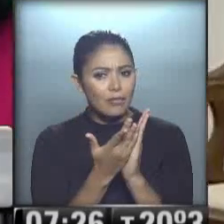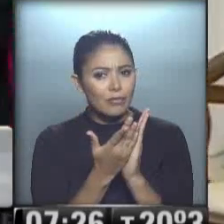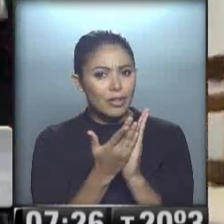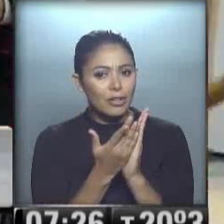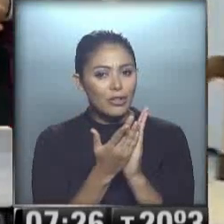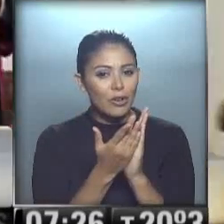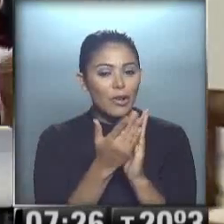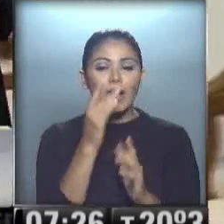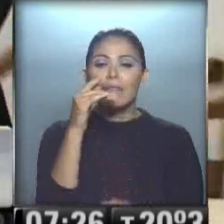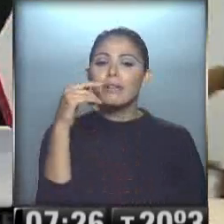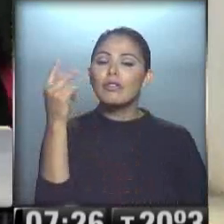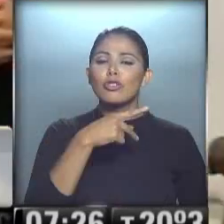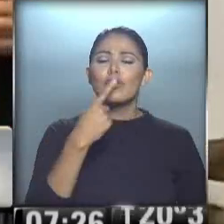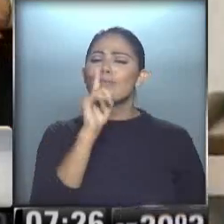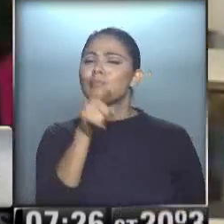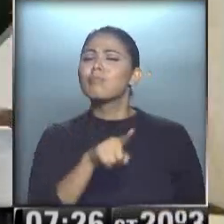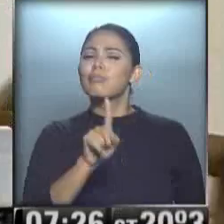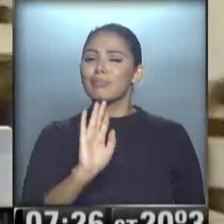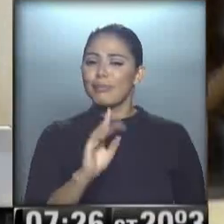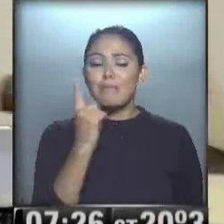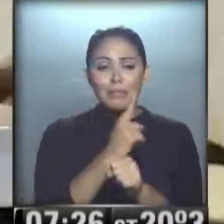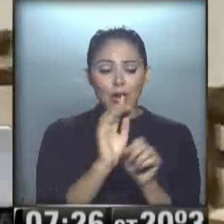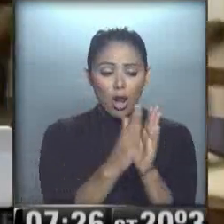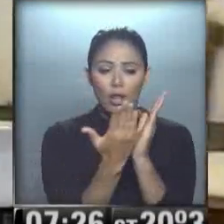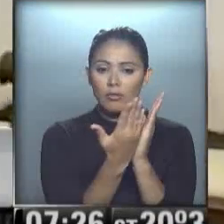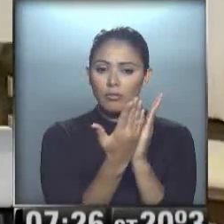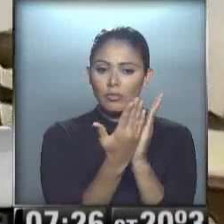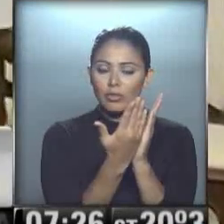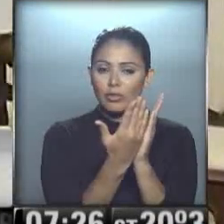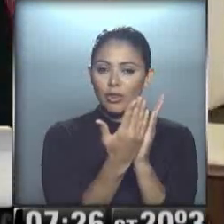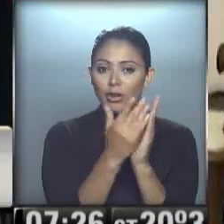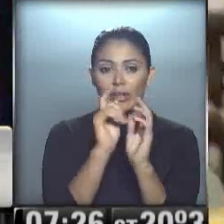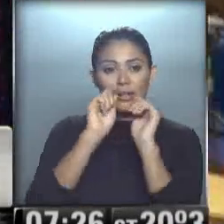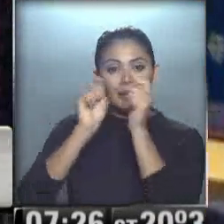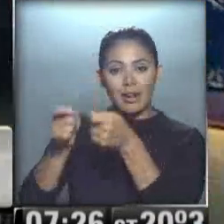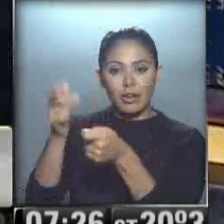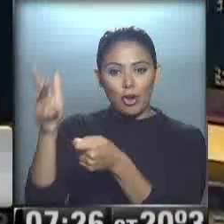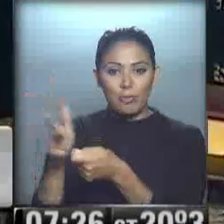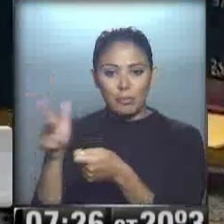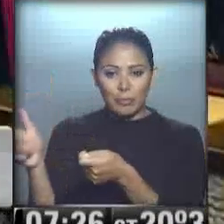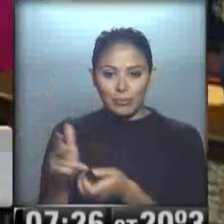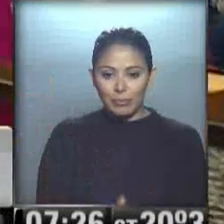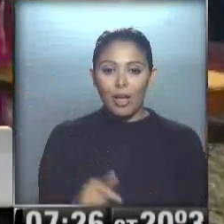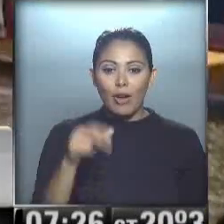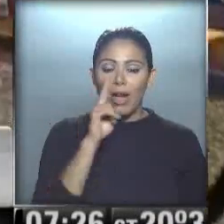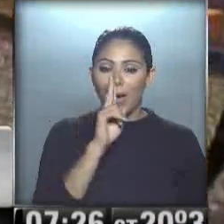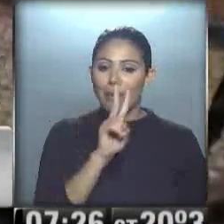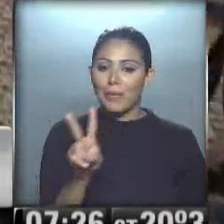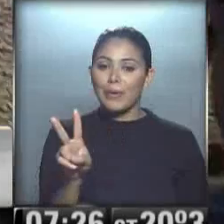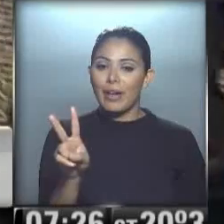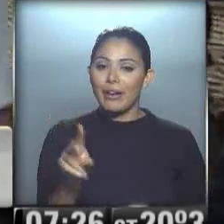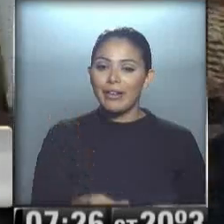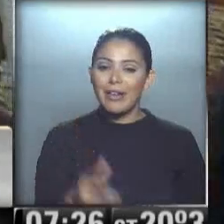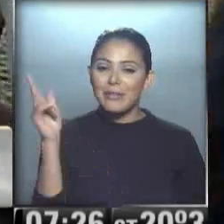entregó son dos incógnitas primero el libro que recibió vemos lo acompaña